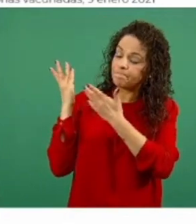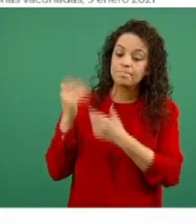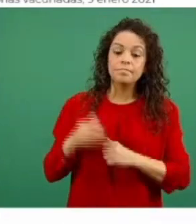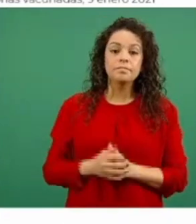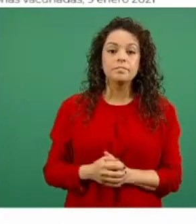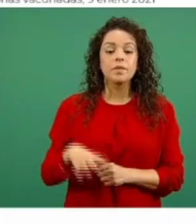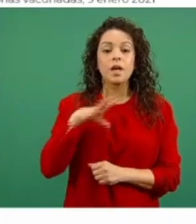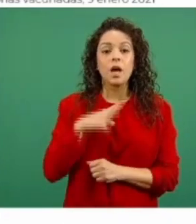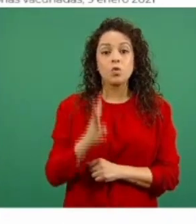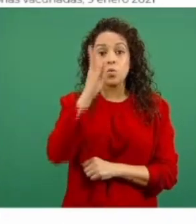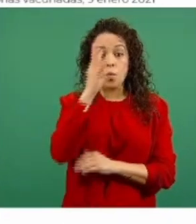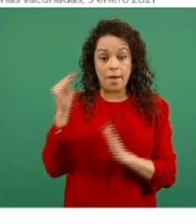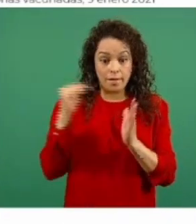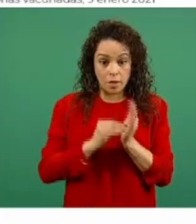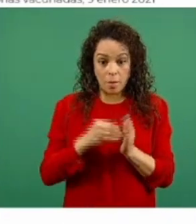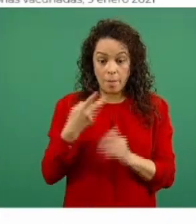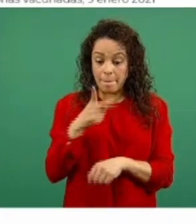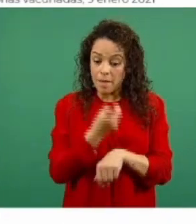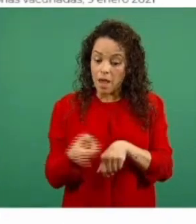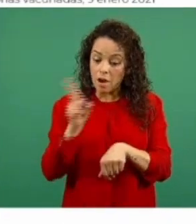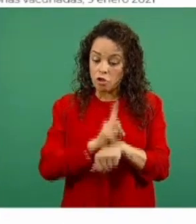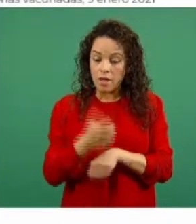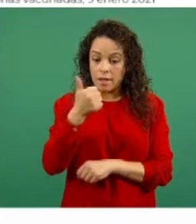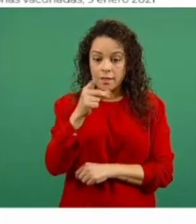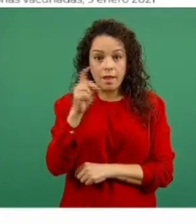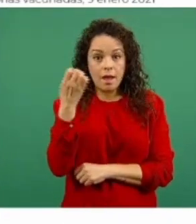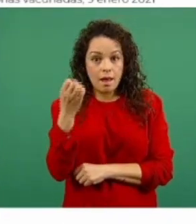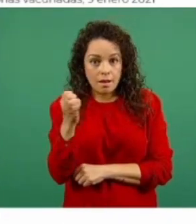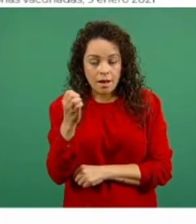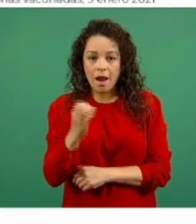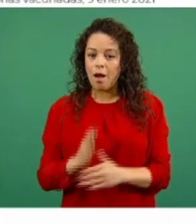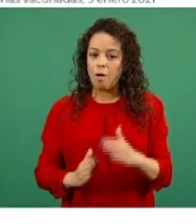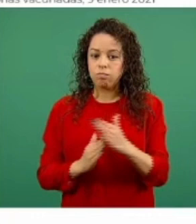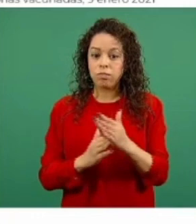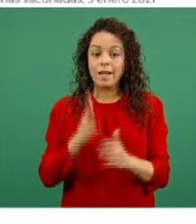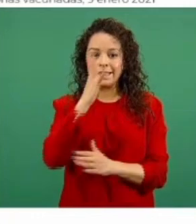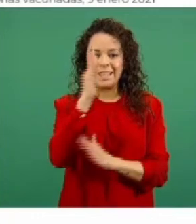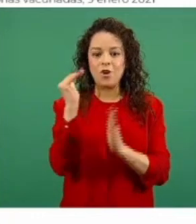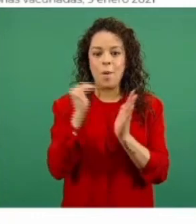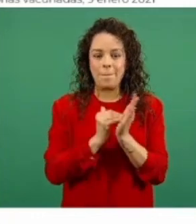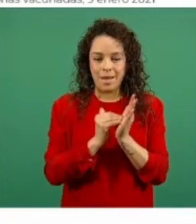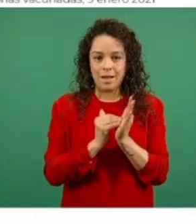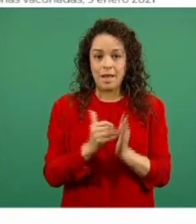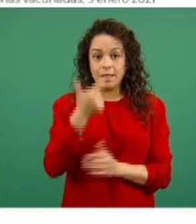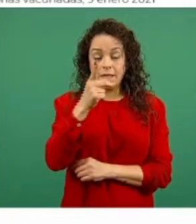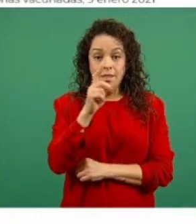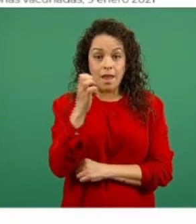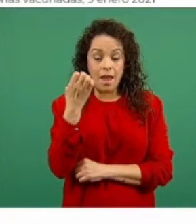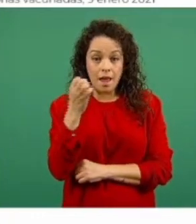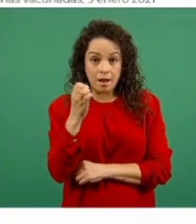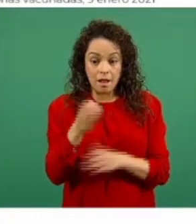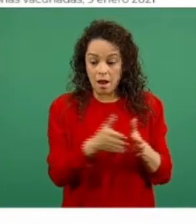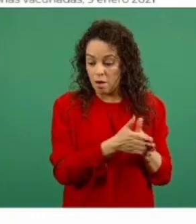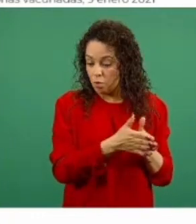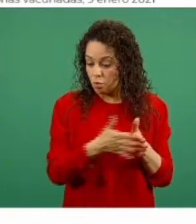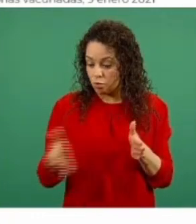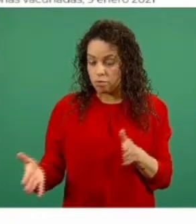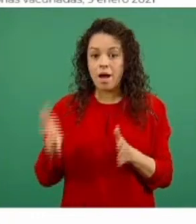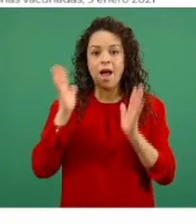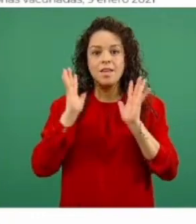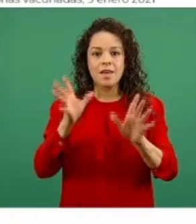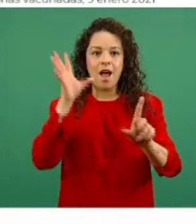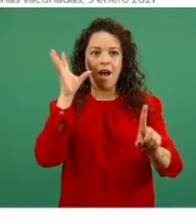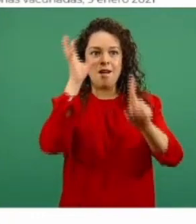con 4,000, pero ya desde el día 6 de enero llegamos a los 5,000 y desde el 7 de enero llegamos a esta meta inicial que